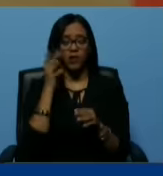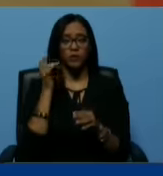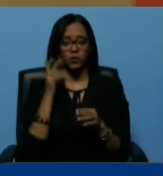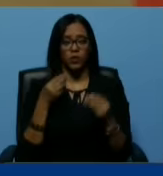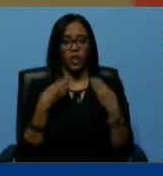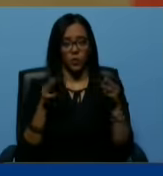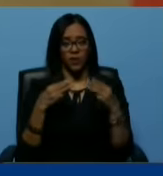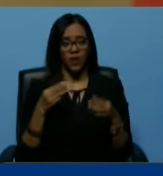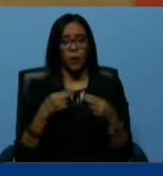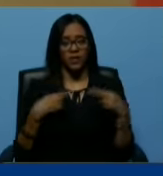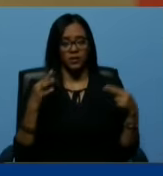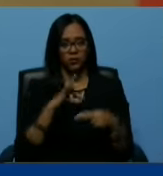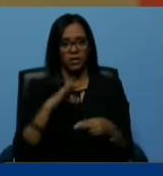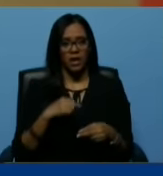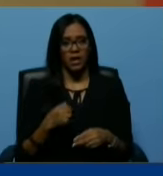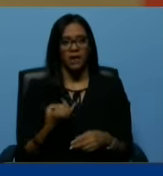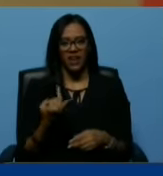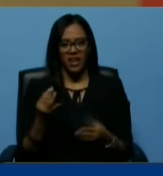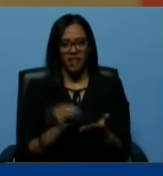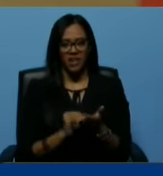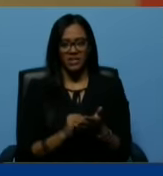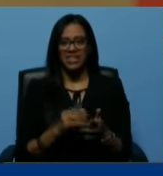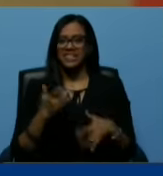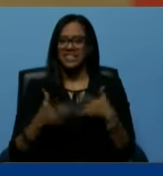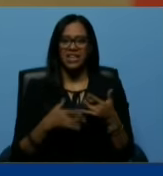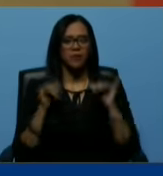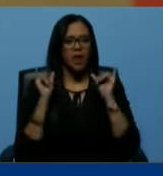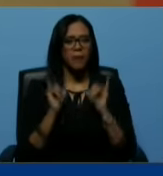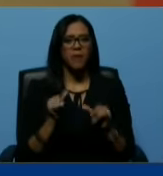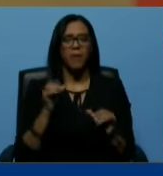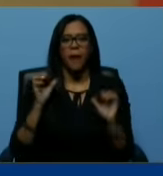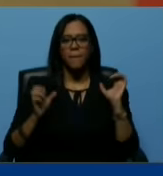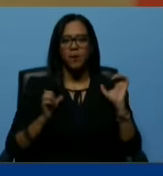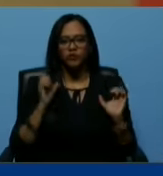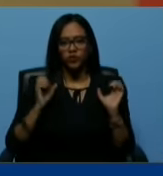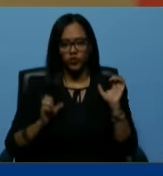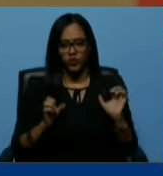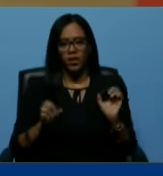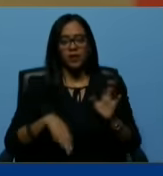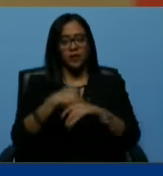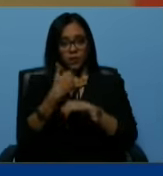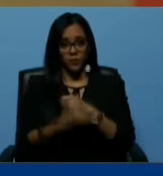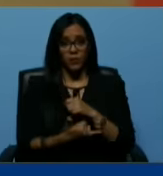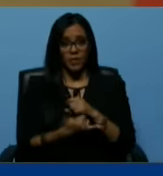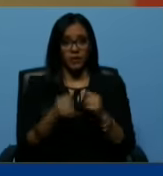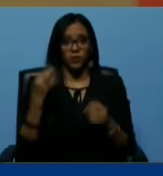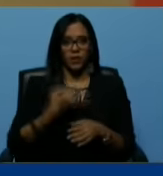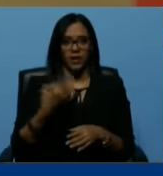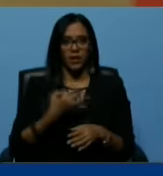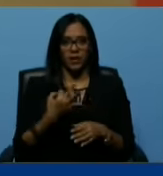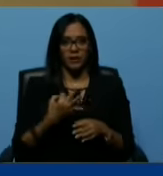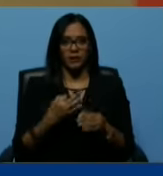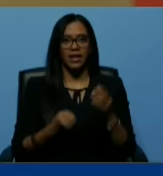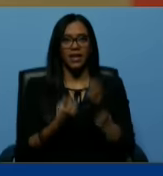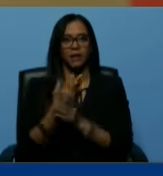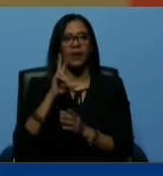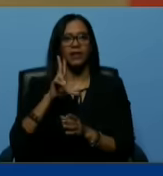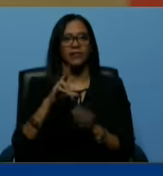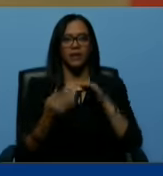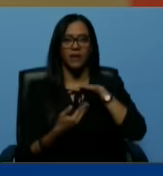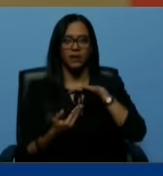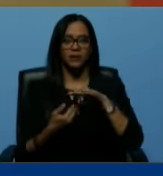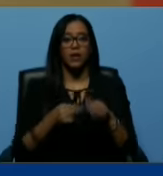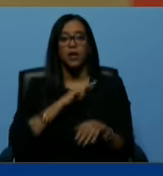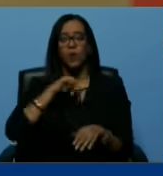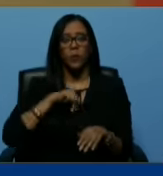redes varias veces, y siento la misma emoción del proyecto original del árbol de las tres raíces, porque nuestro proyecto nació en Venezuela.